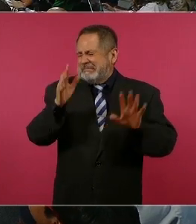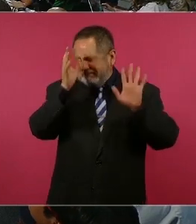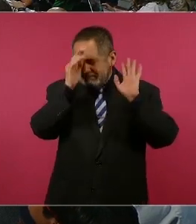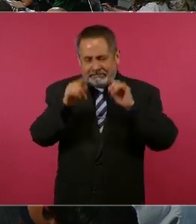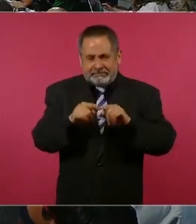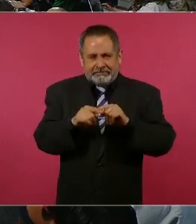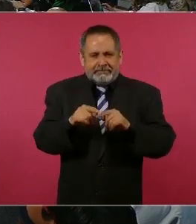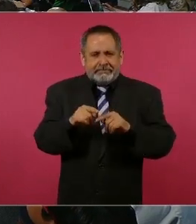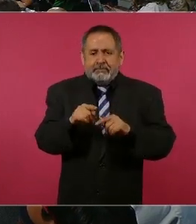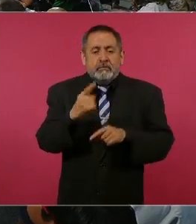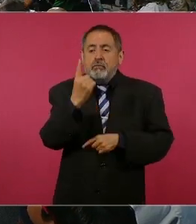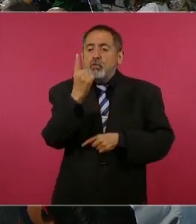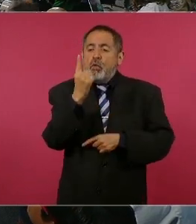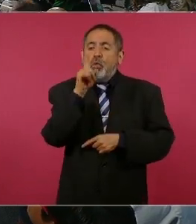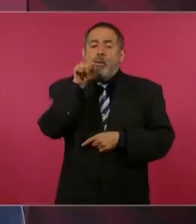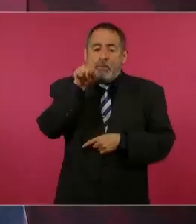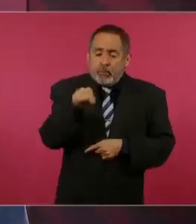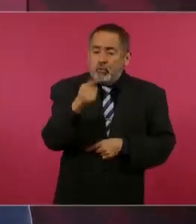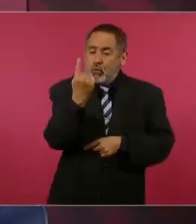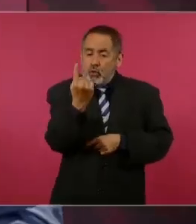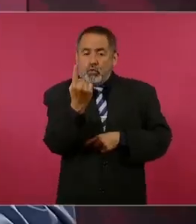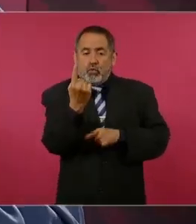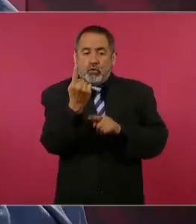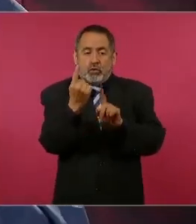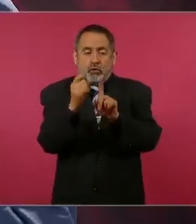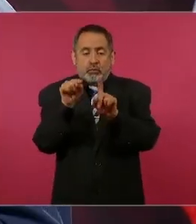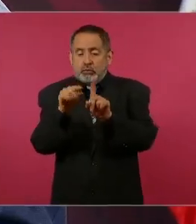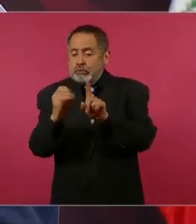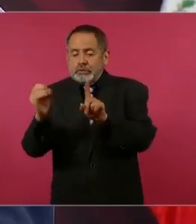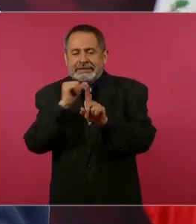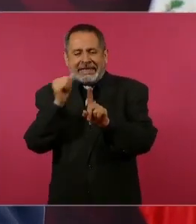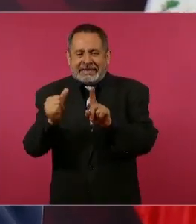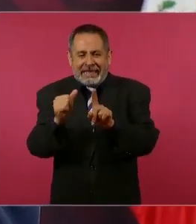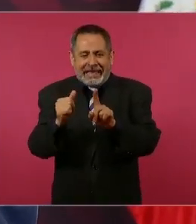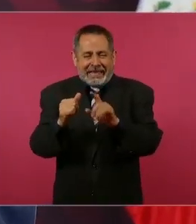56-57, no llegaba a un punto. Acá estamos hablando,